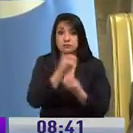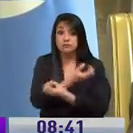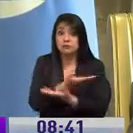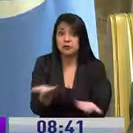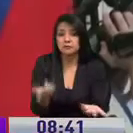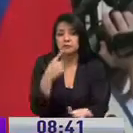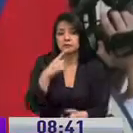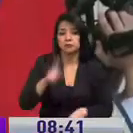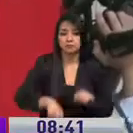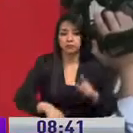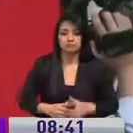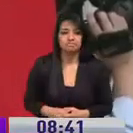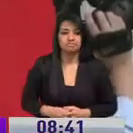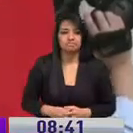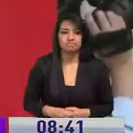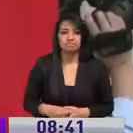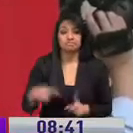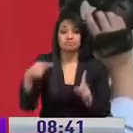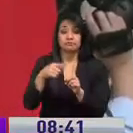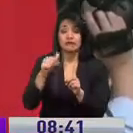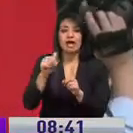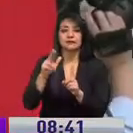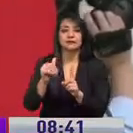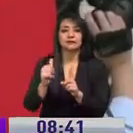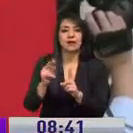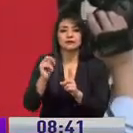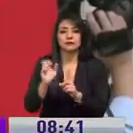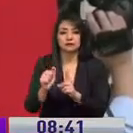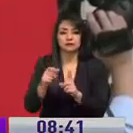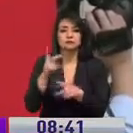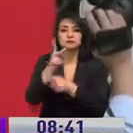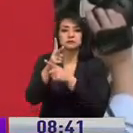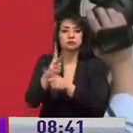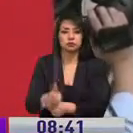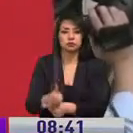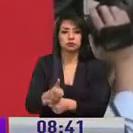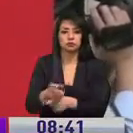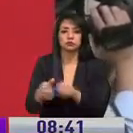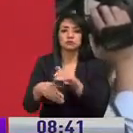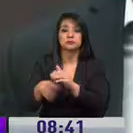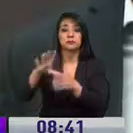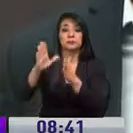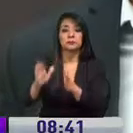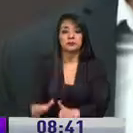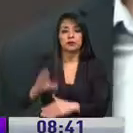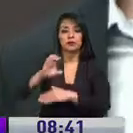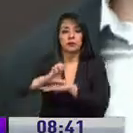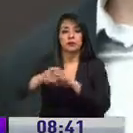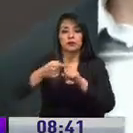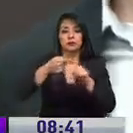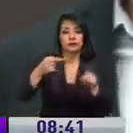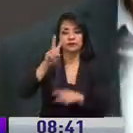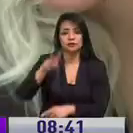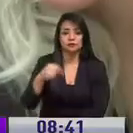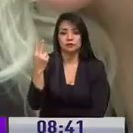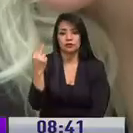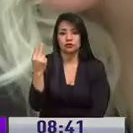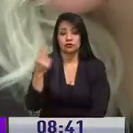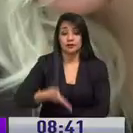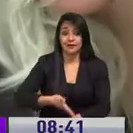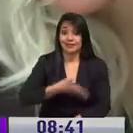pronunciarme al respecto. El fundador de WikiLeaks, Julian Assange, es asilado en la embajada ecuatoriana en Londres desde el 2012.